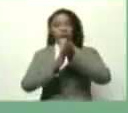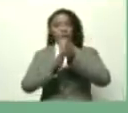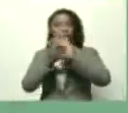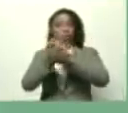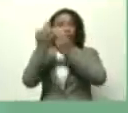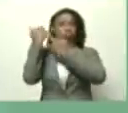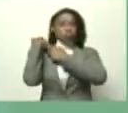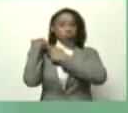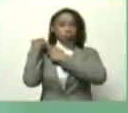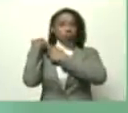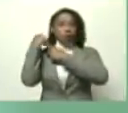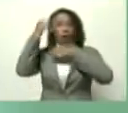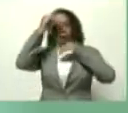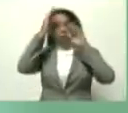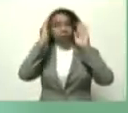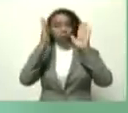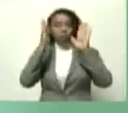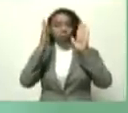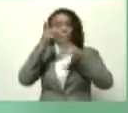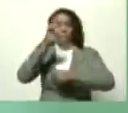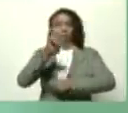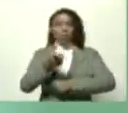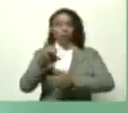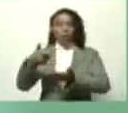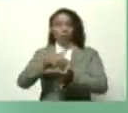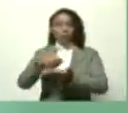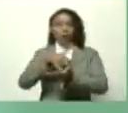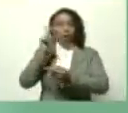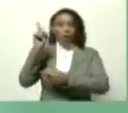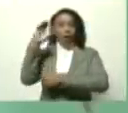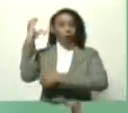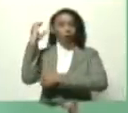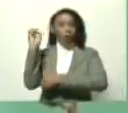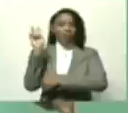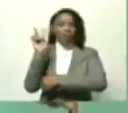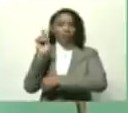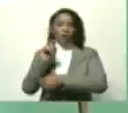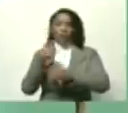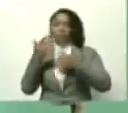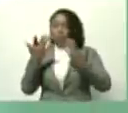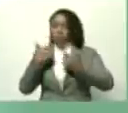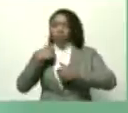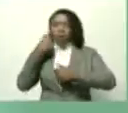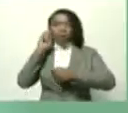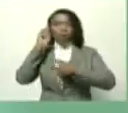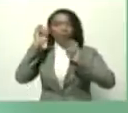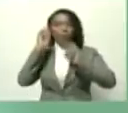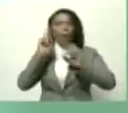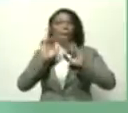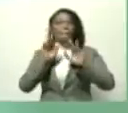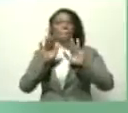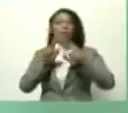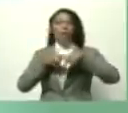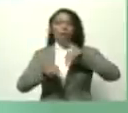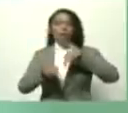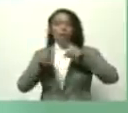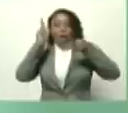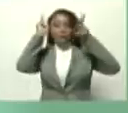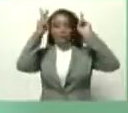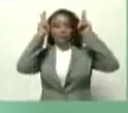a atender a personas vulnerables en Colombia y en Venezuela. Me refiero a esta Pies Descalzos, la del